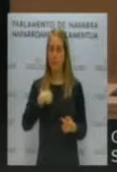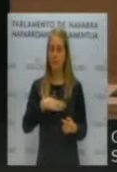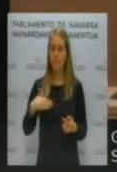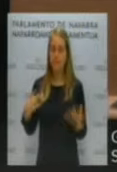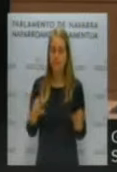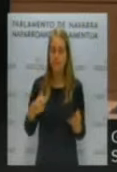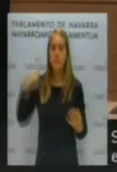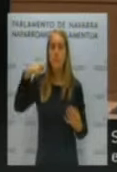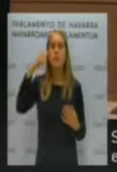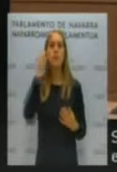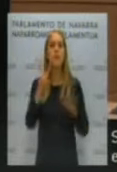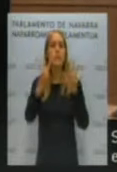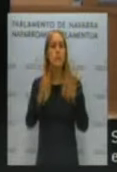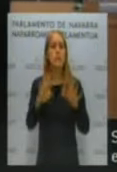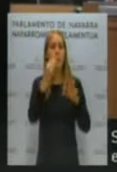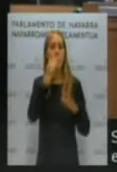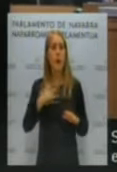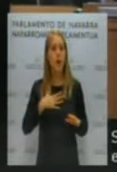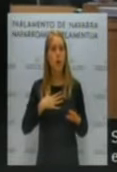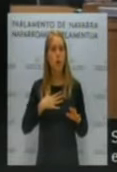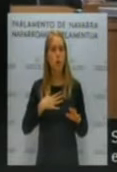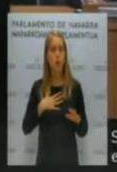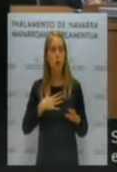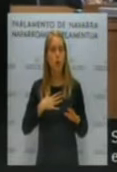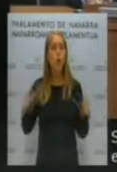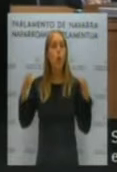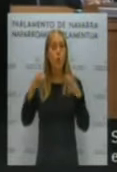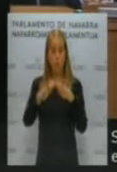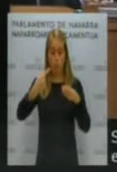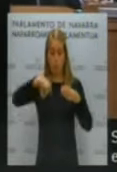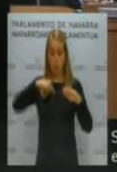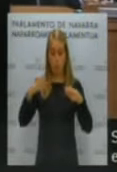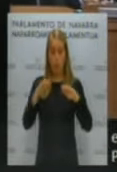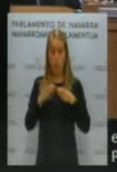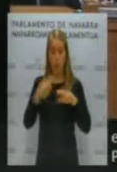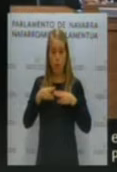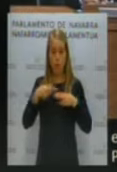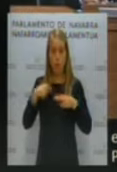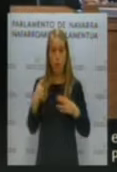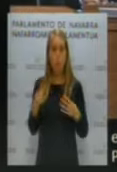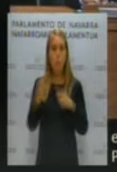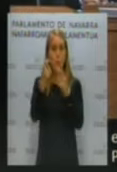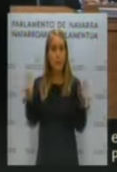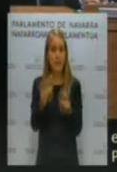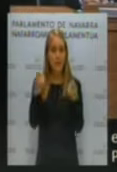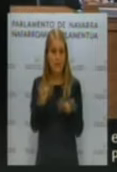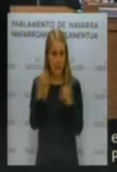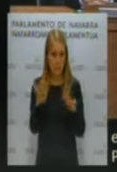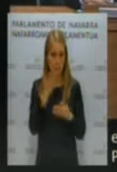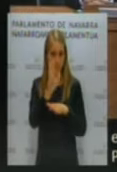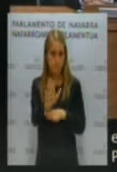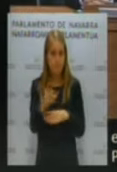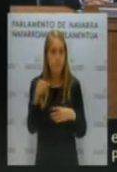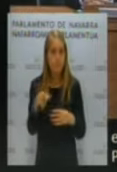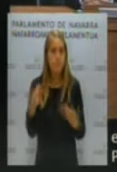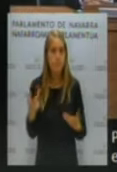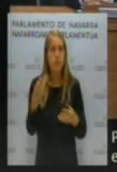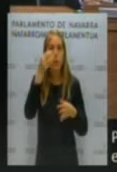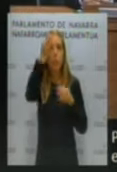presidenta, el día 7 de mayo, nuestro grupo parlamentario emitió una nota de prensa en la que valoraba los